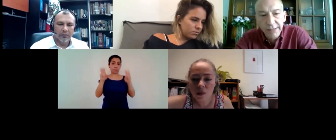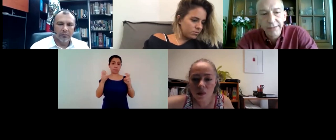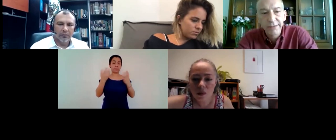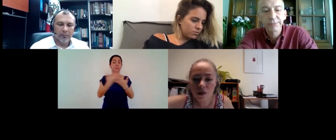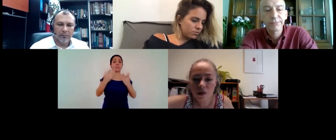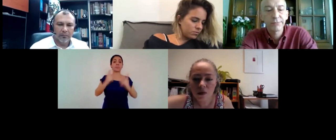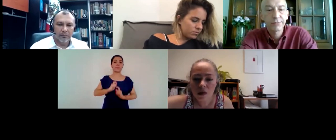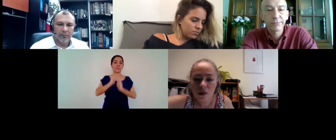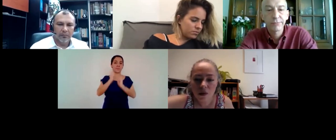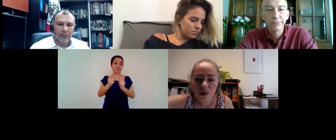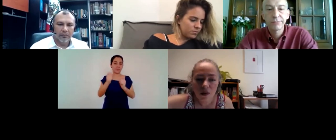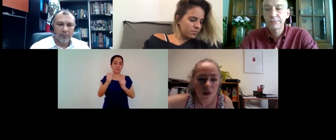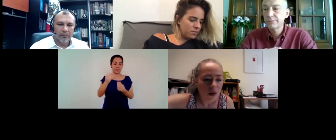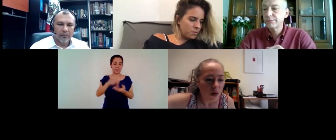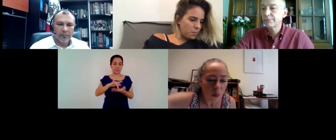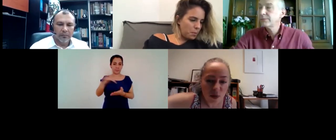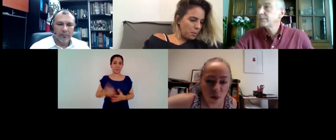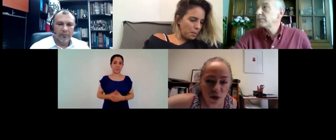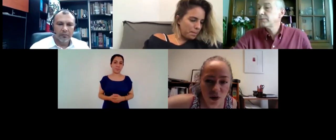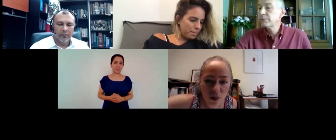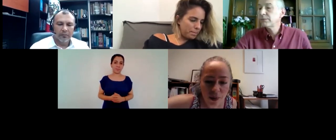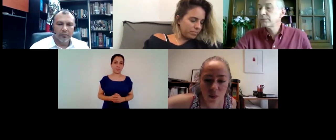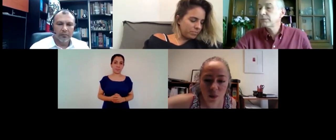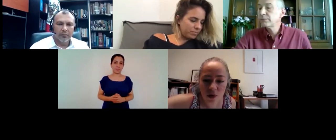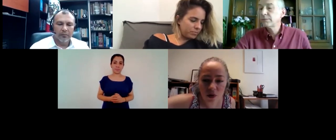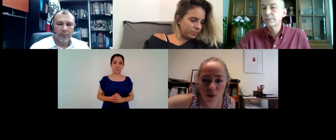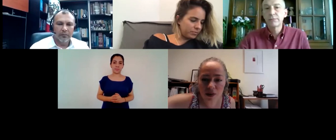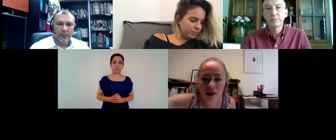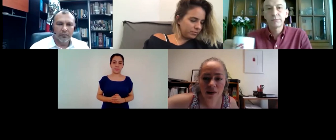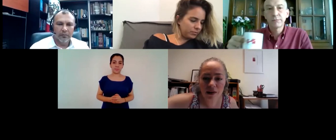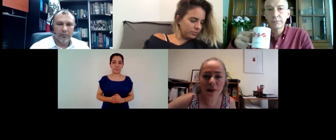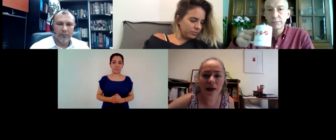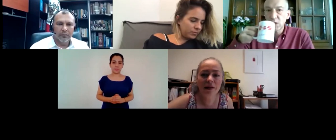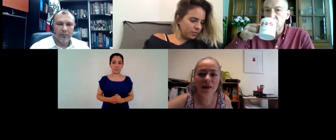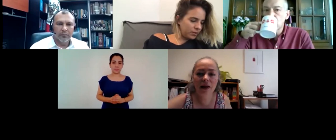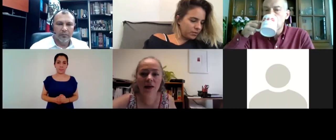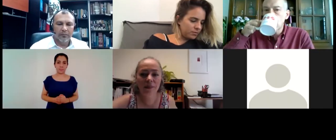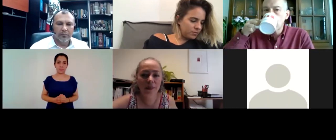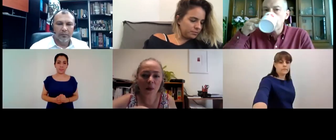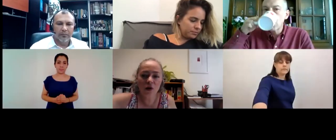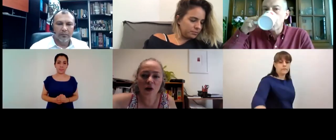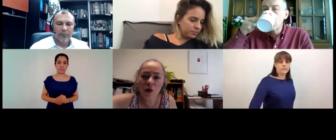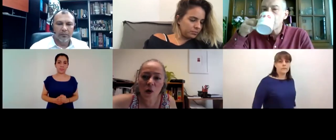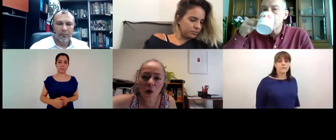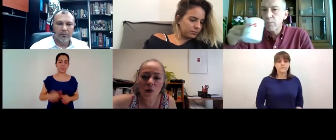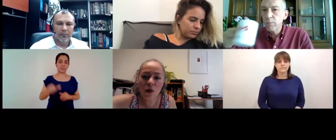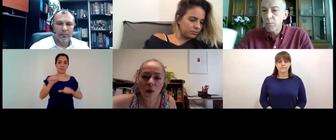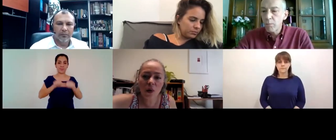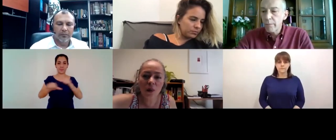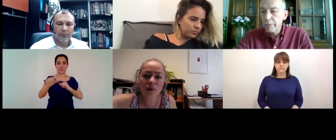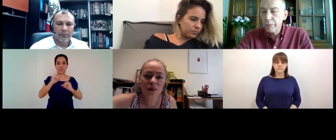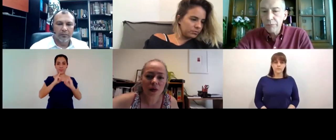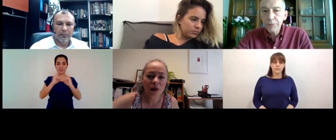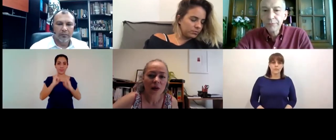Muchas gracias. Pues muchísimas, muchísimas gracias, de veras, comisionado.